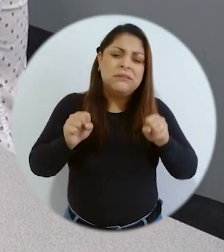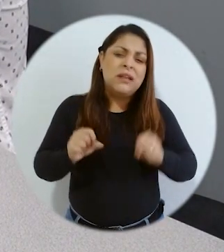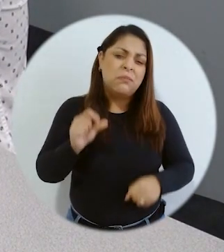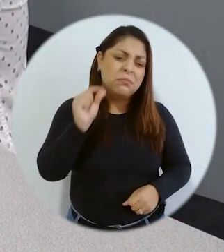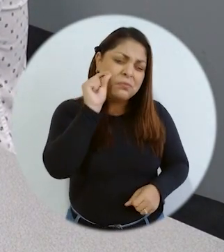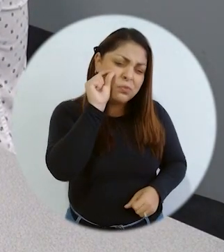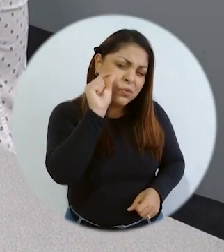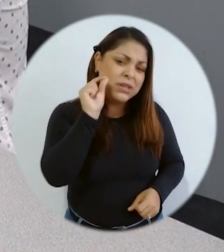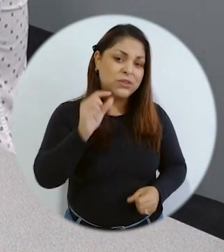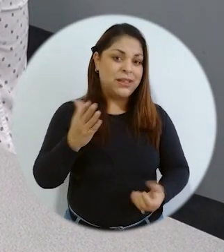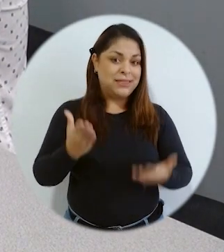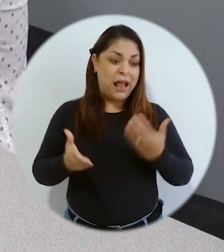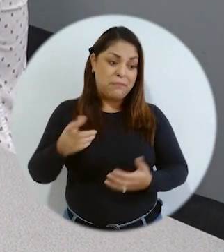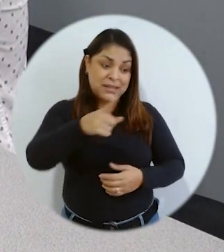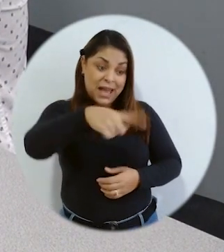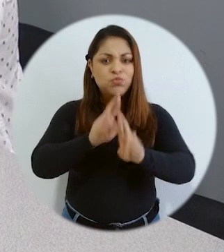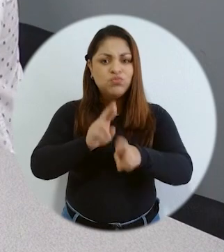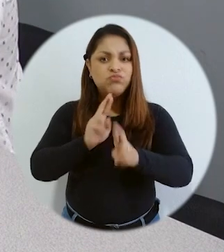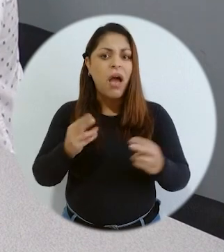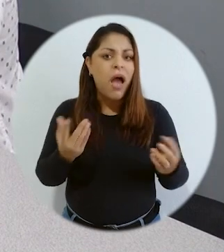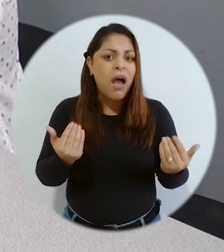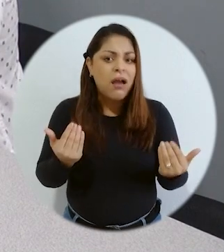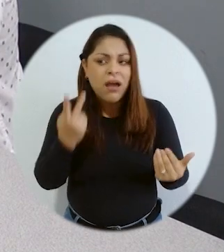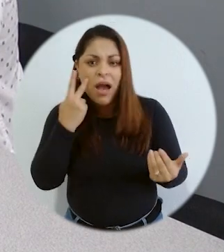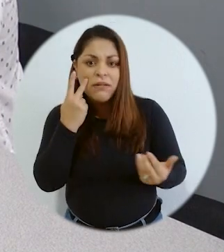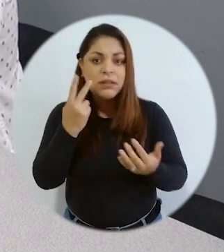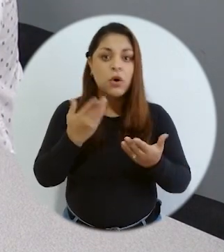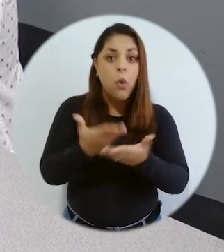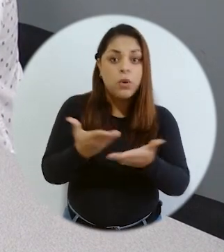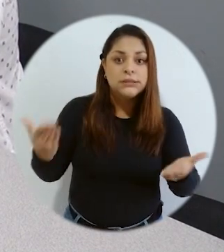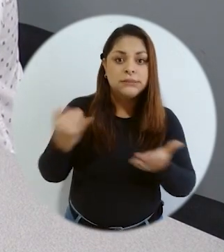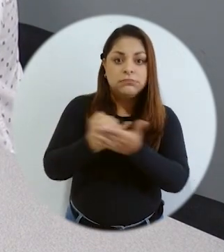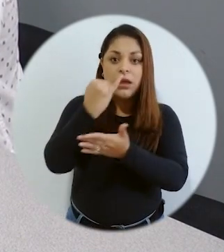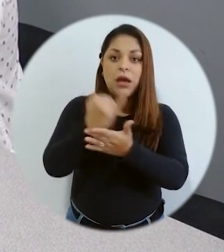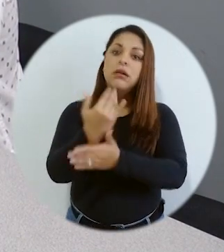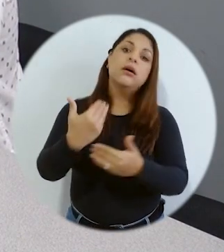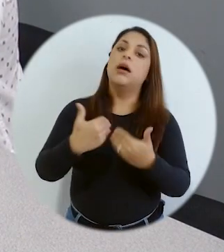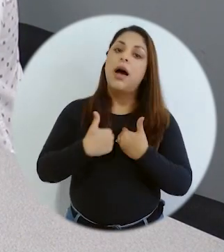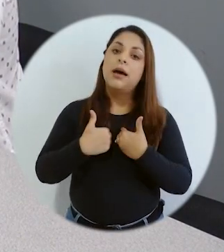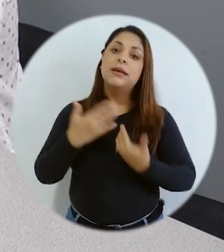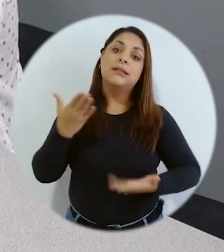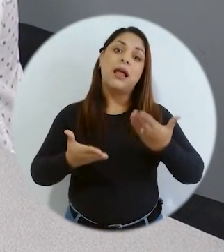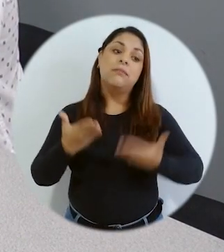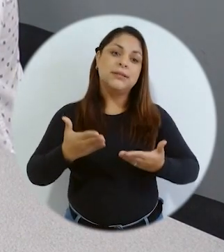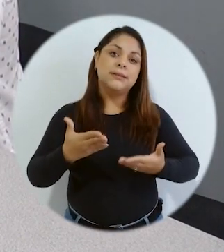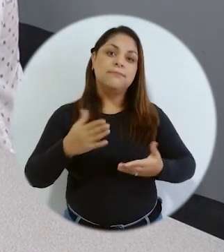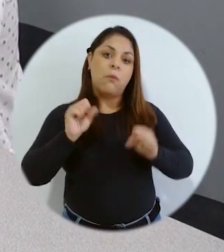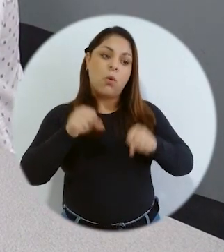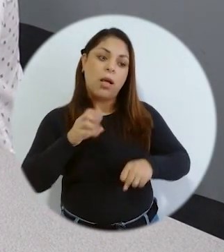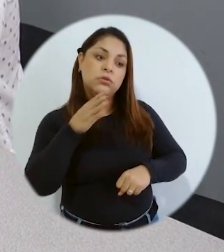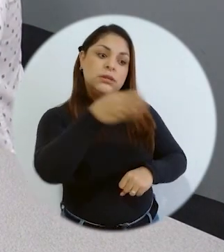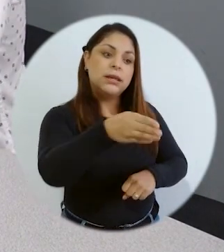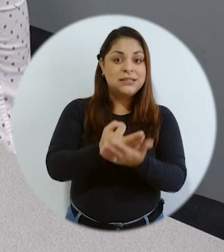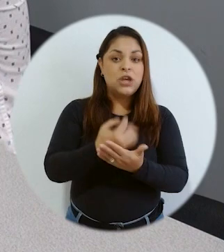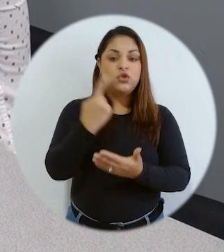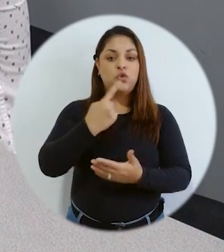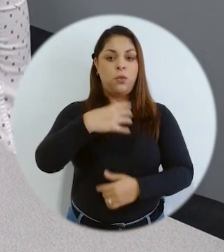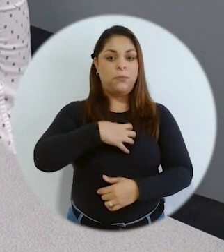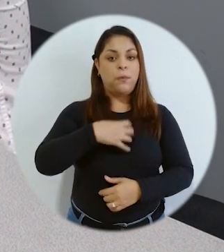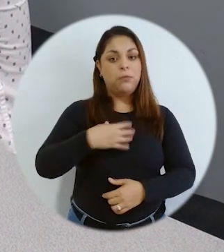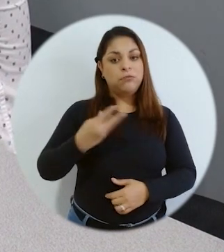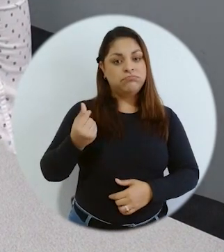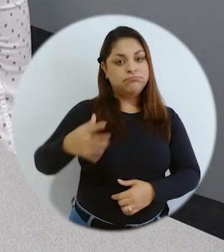los países centroamericanos. Y menciono estos tres nombres porque justamente el pasado 19 de marzo se llevó a cabo